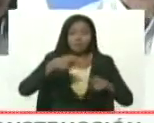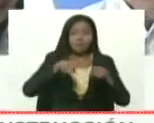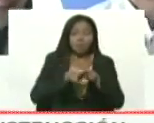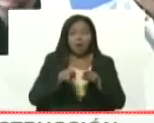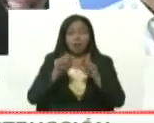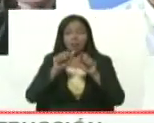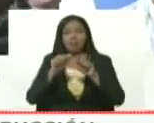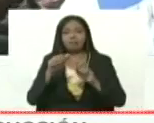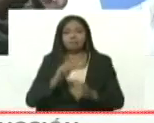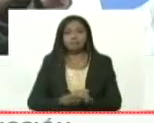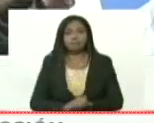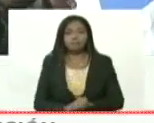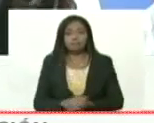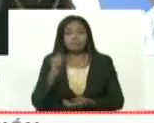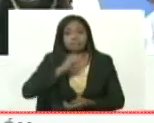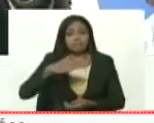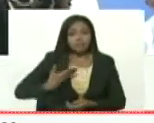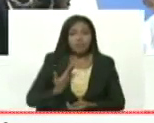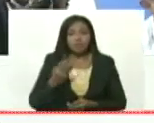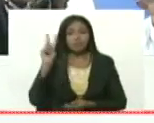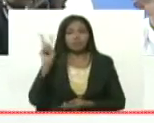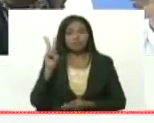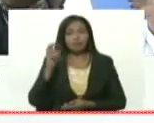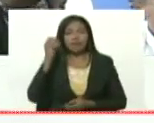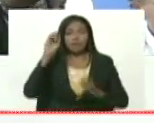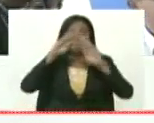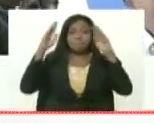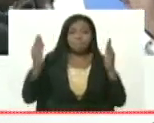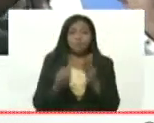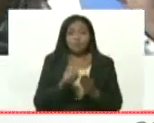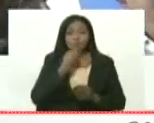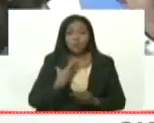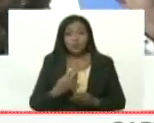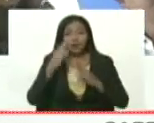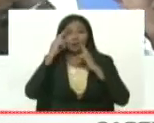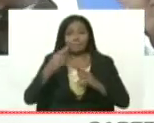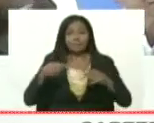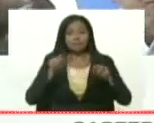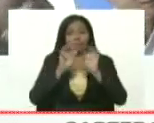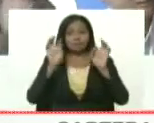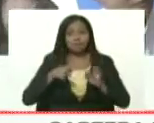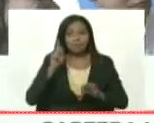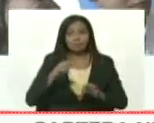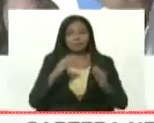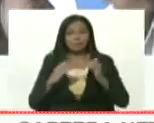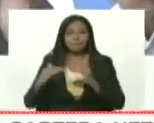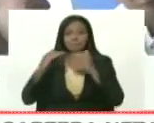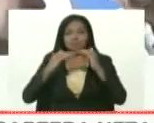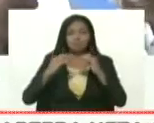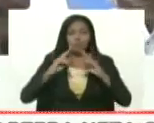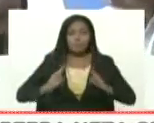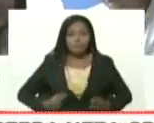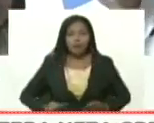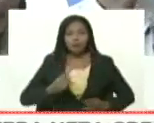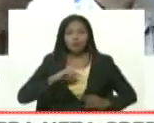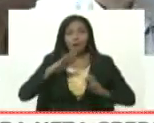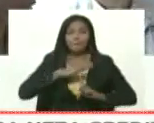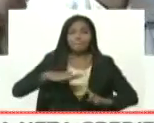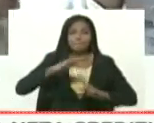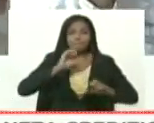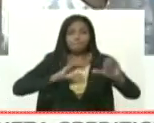puede, Venezuela, sí se puede, mundo bueno. Semillas ecológicas que respeten el equilibrio humano, el equilibrio